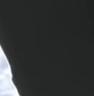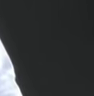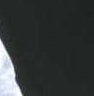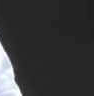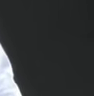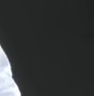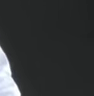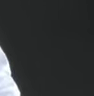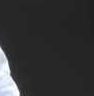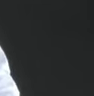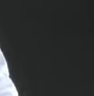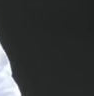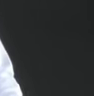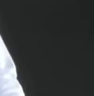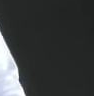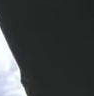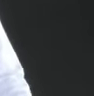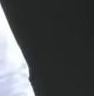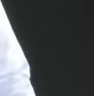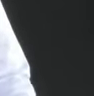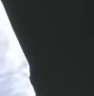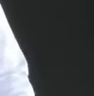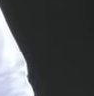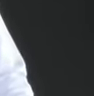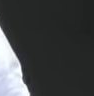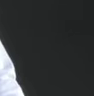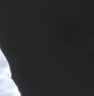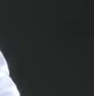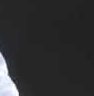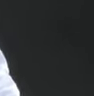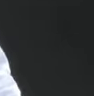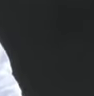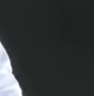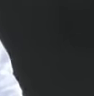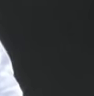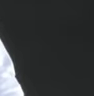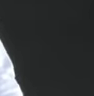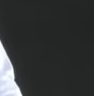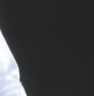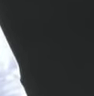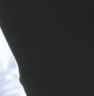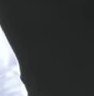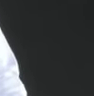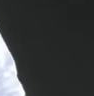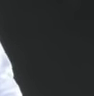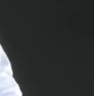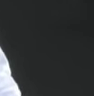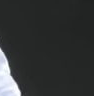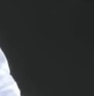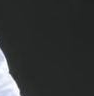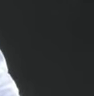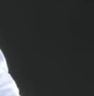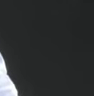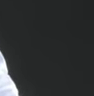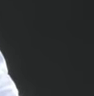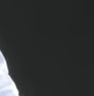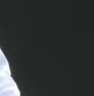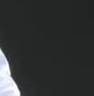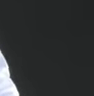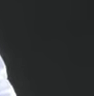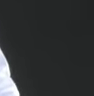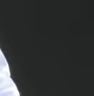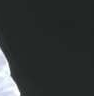nadie atrás. Emblema de los objetivos de desarrollo sostenibles impulsados por las Naciones Unidas, que se ha